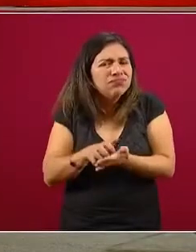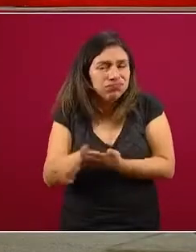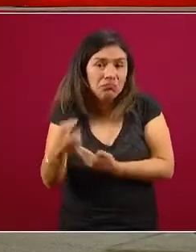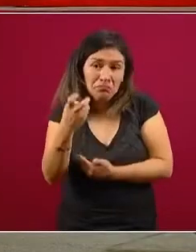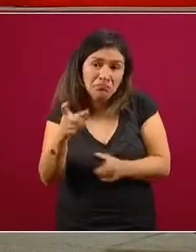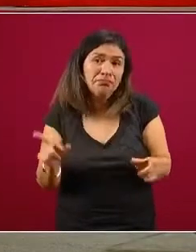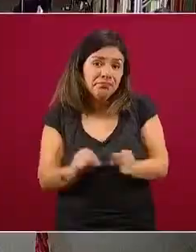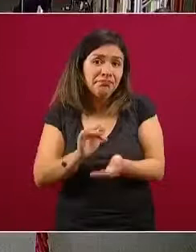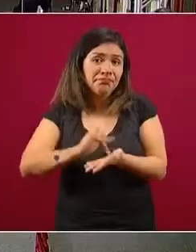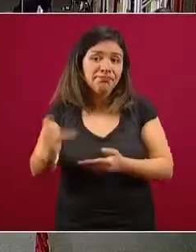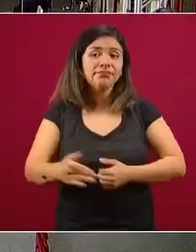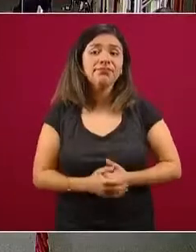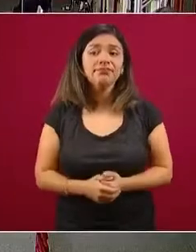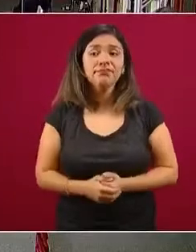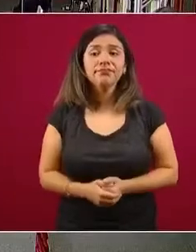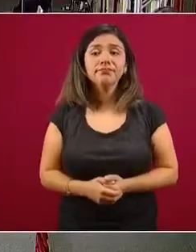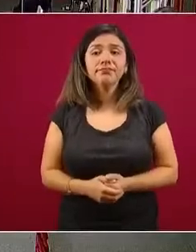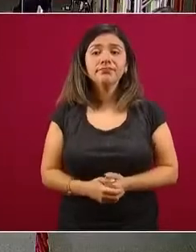Muchas gracias.